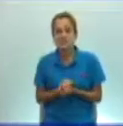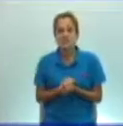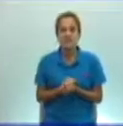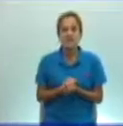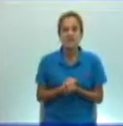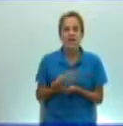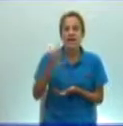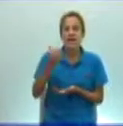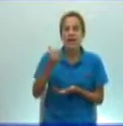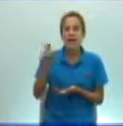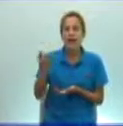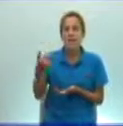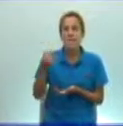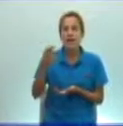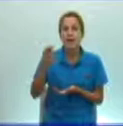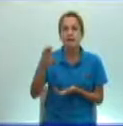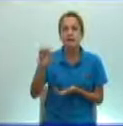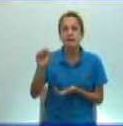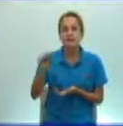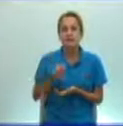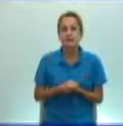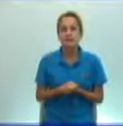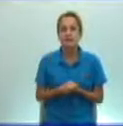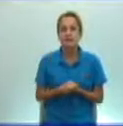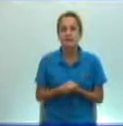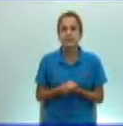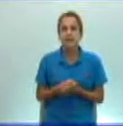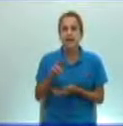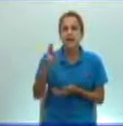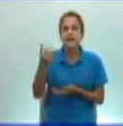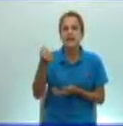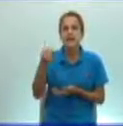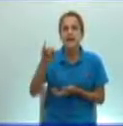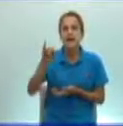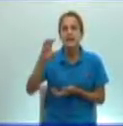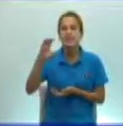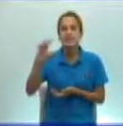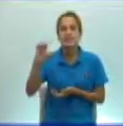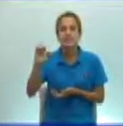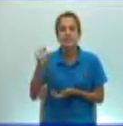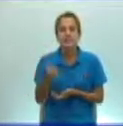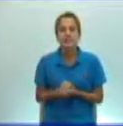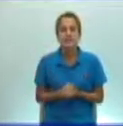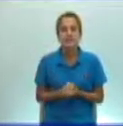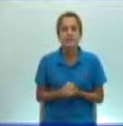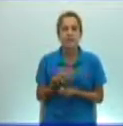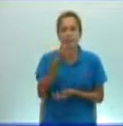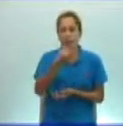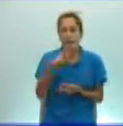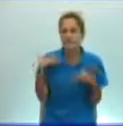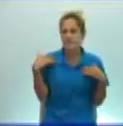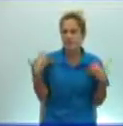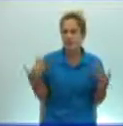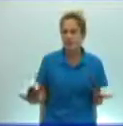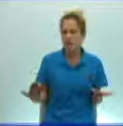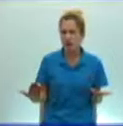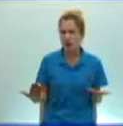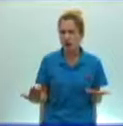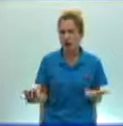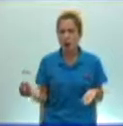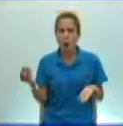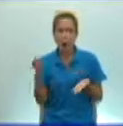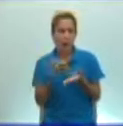capaz, capaces y de raíz, raíces. explica qué sucede cuando